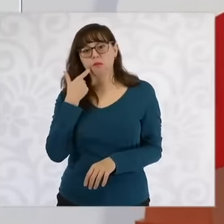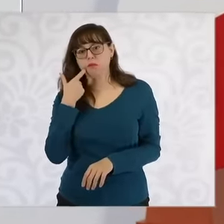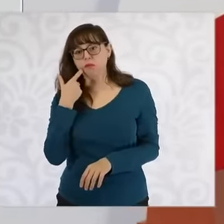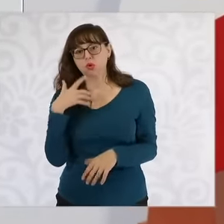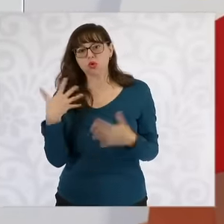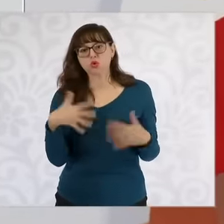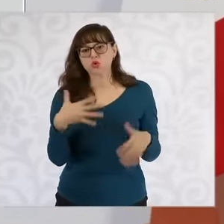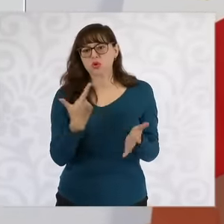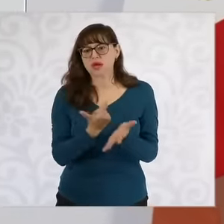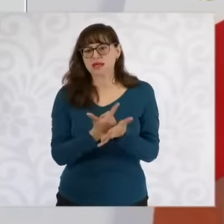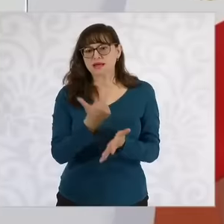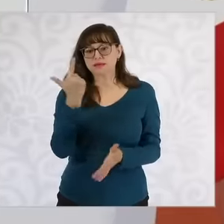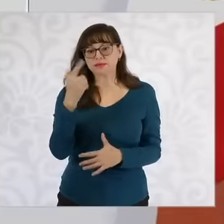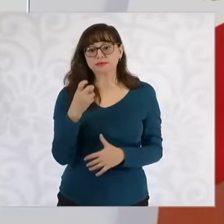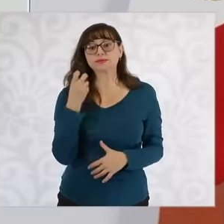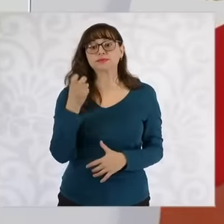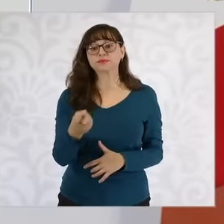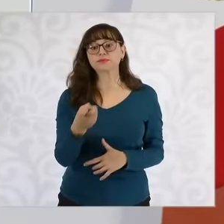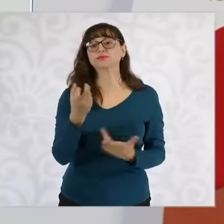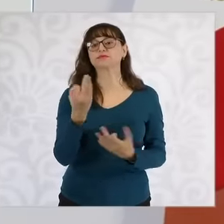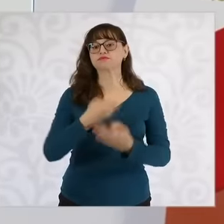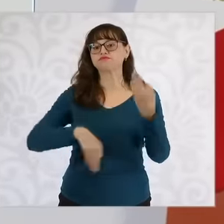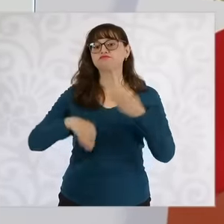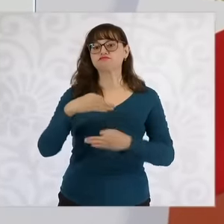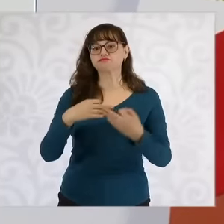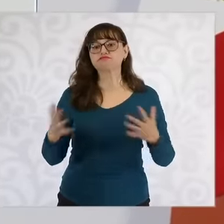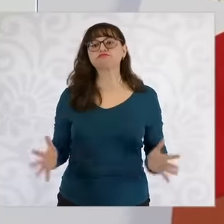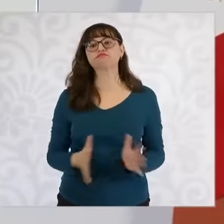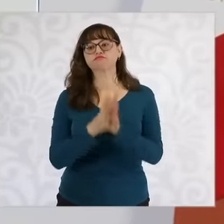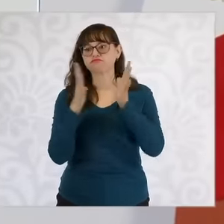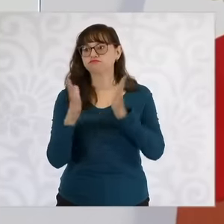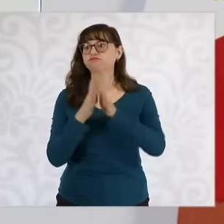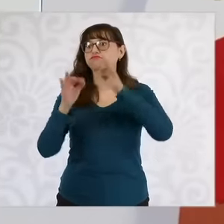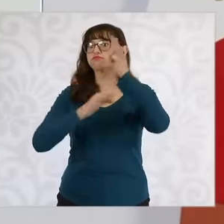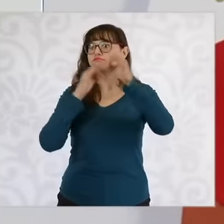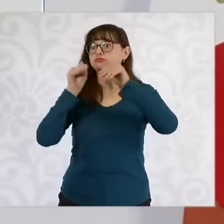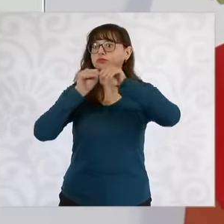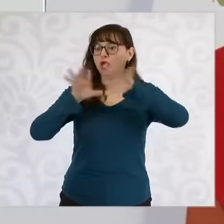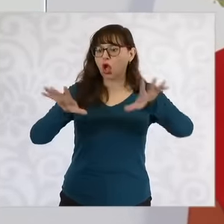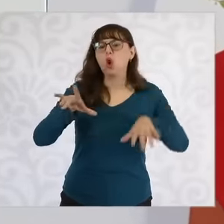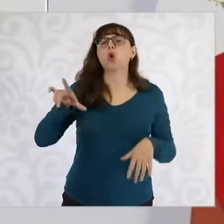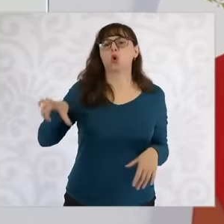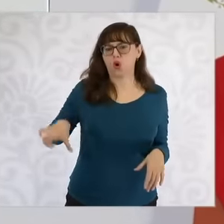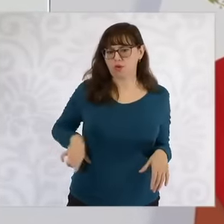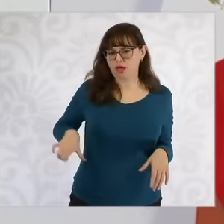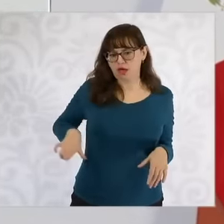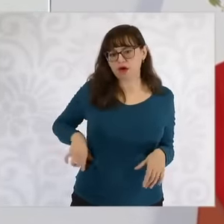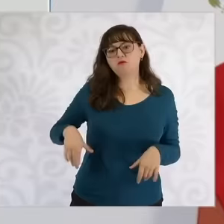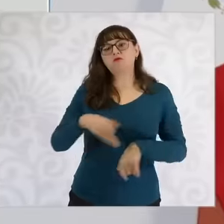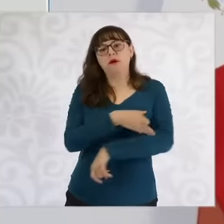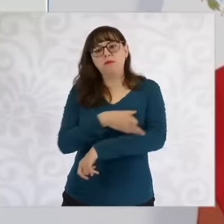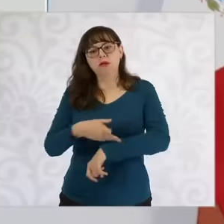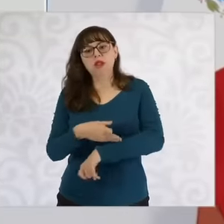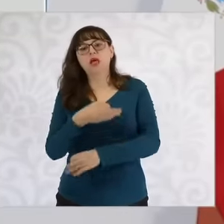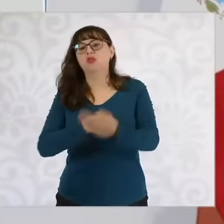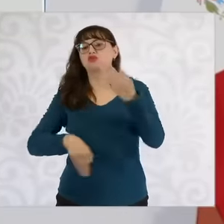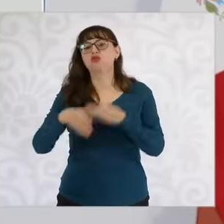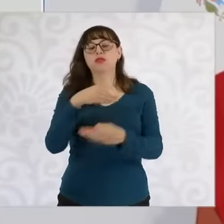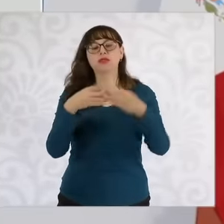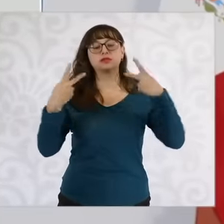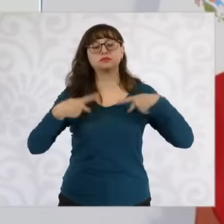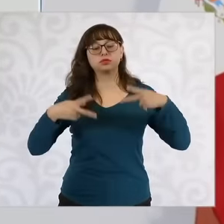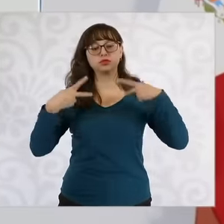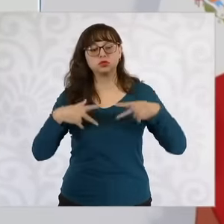campaña, en donde tenemos que participar el gobierno, pero también las familias y toda la ciudadanía, tenemos que